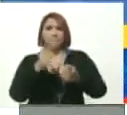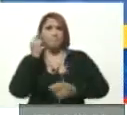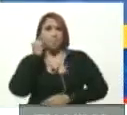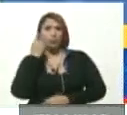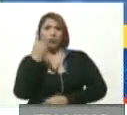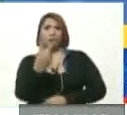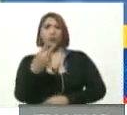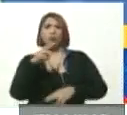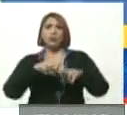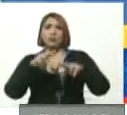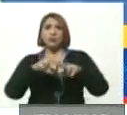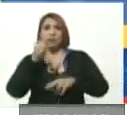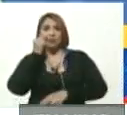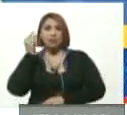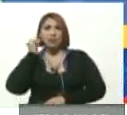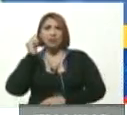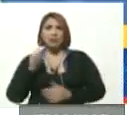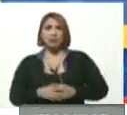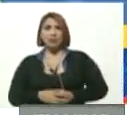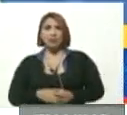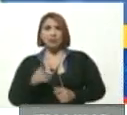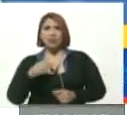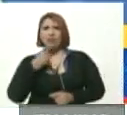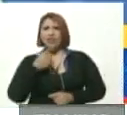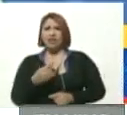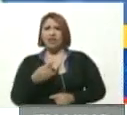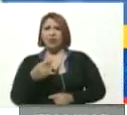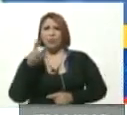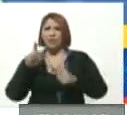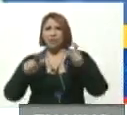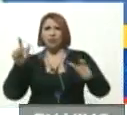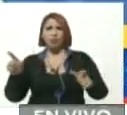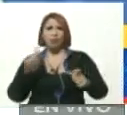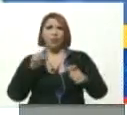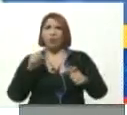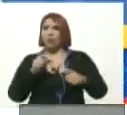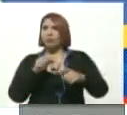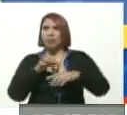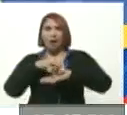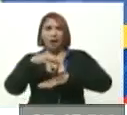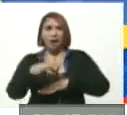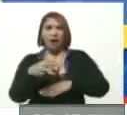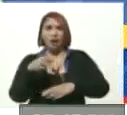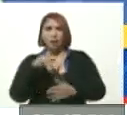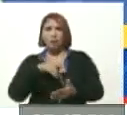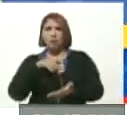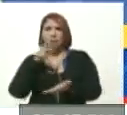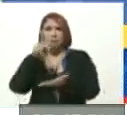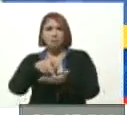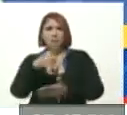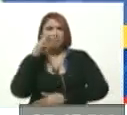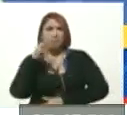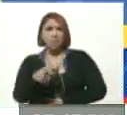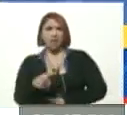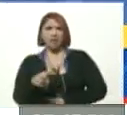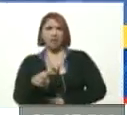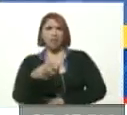de 2 años y 4 años. Las declararon personas no gratas, no las dejaron ir a ver a su papá, a su esposo.